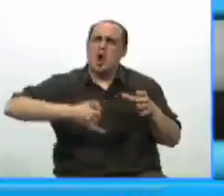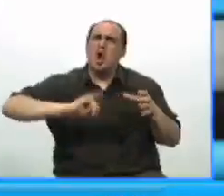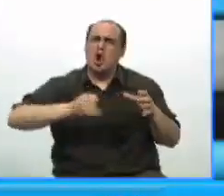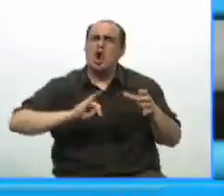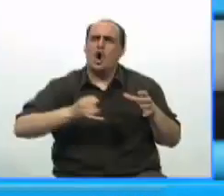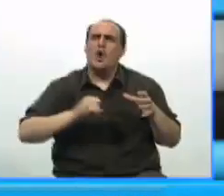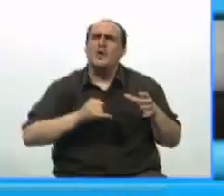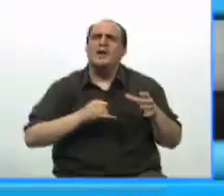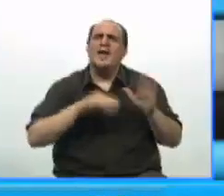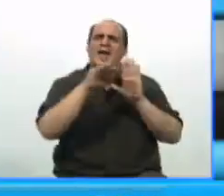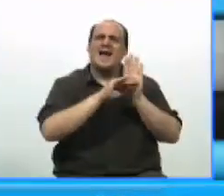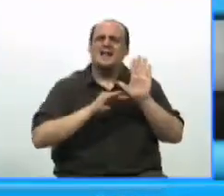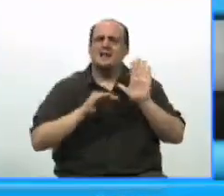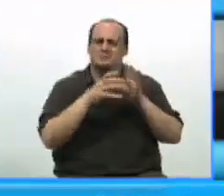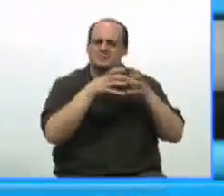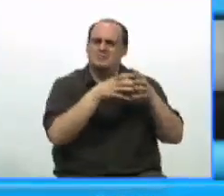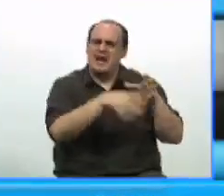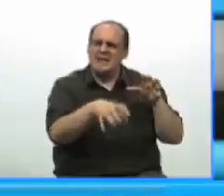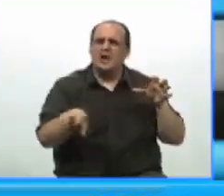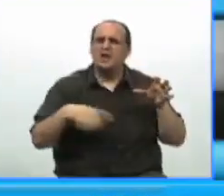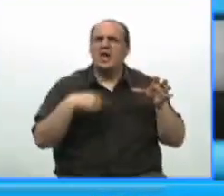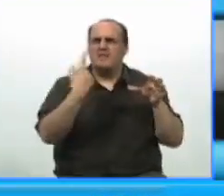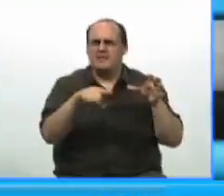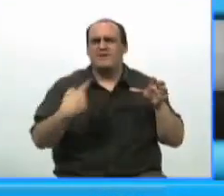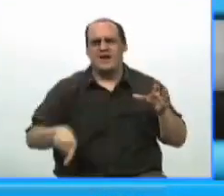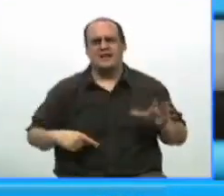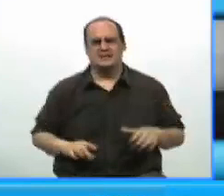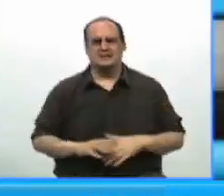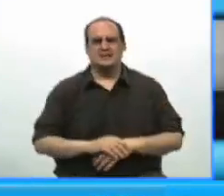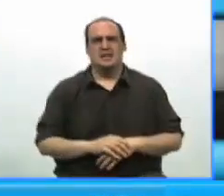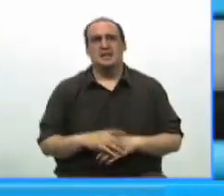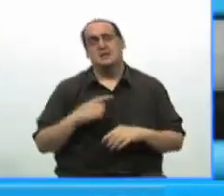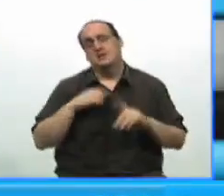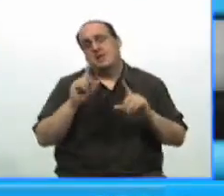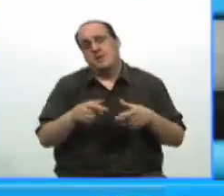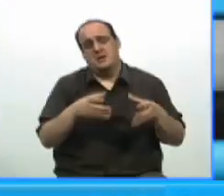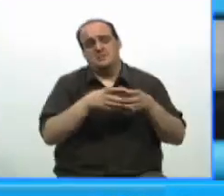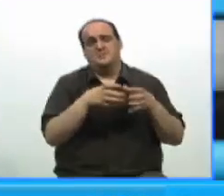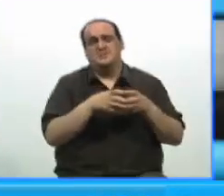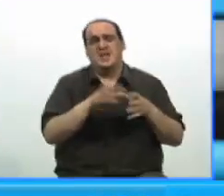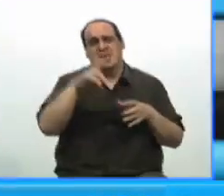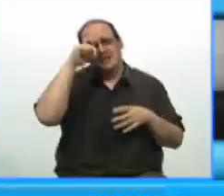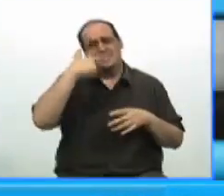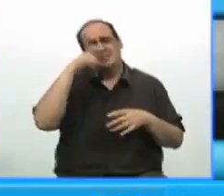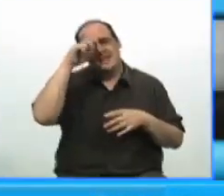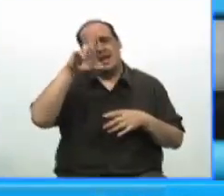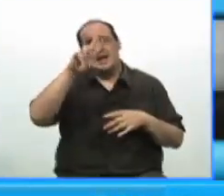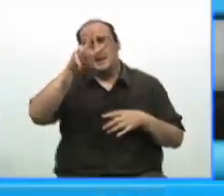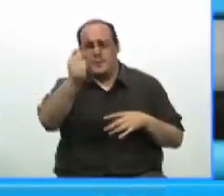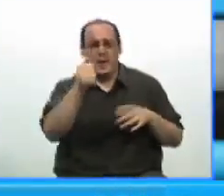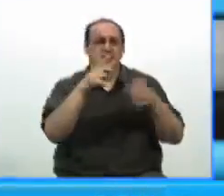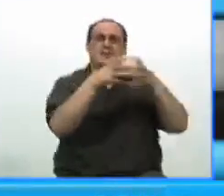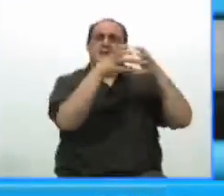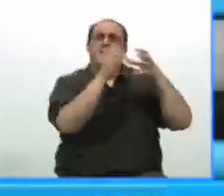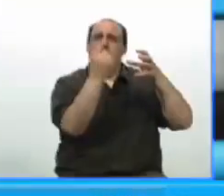en diferentes categorías, y después que sea una cosa mancomunada con divisiones inferiores, a su vez con reserva y luego con primera. Esa es un poco la idea de este